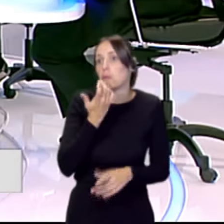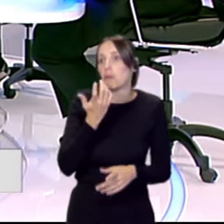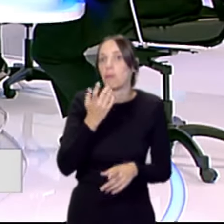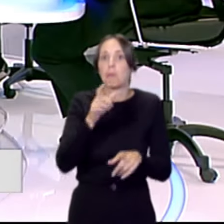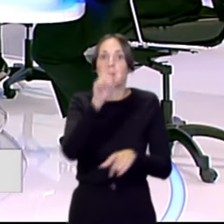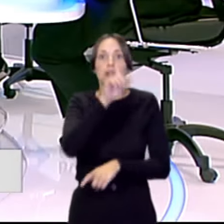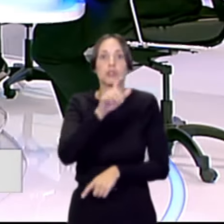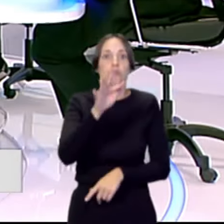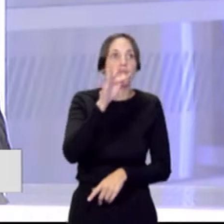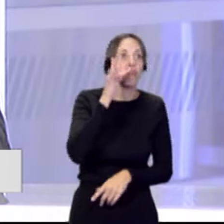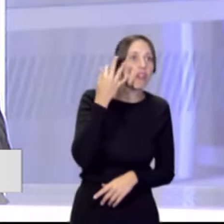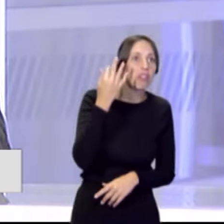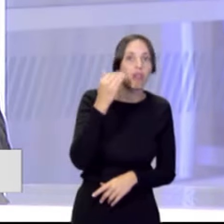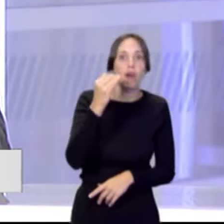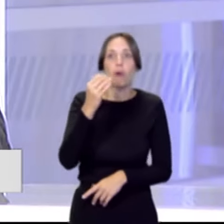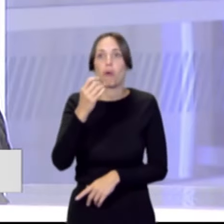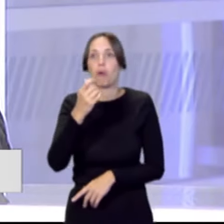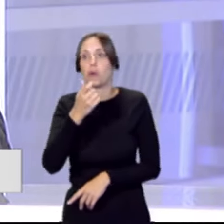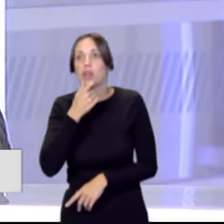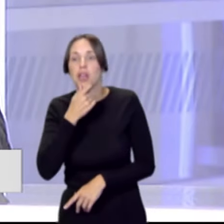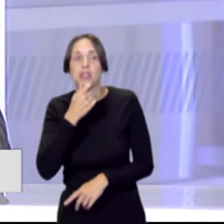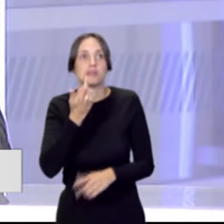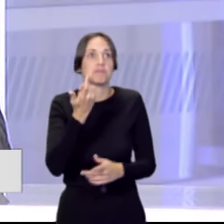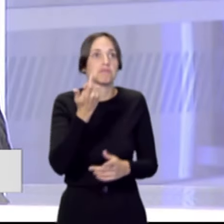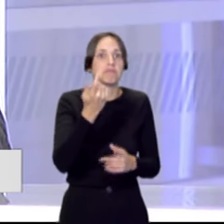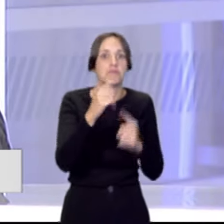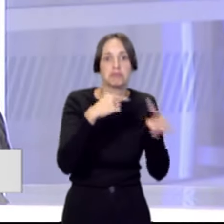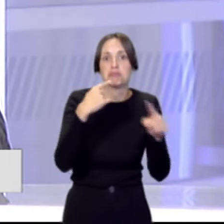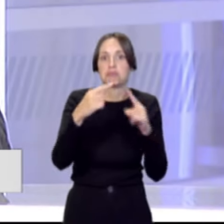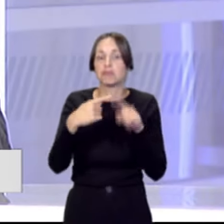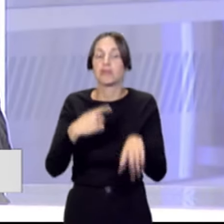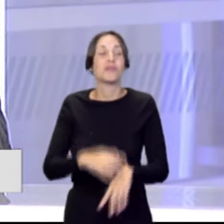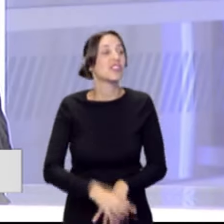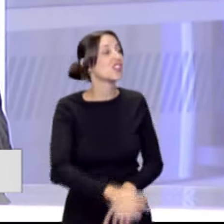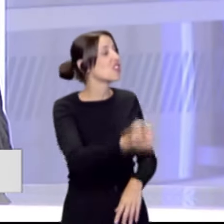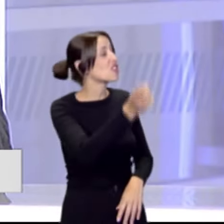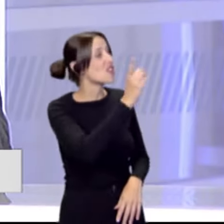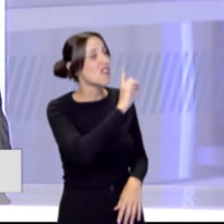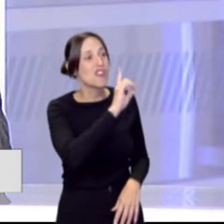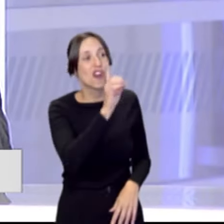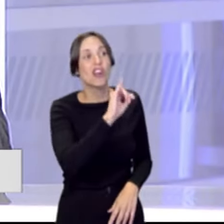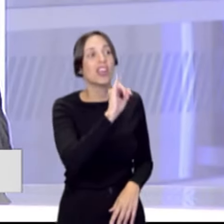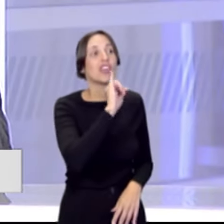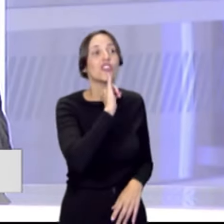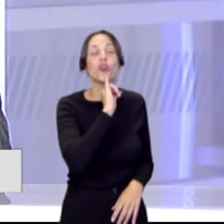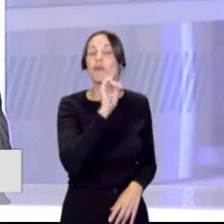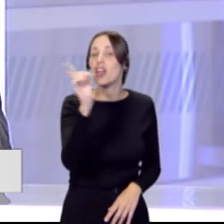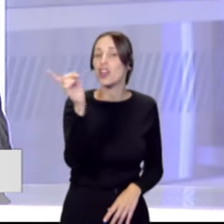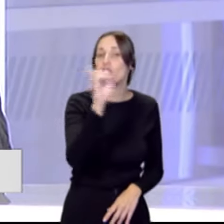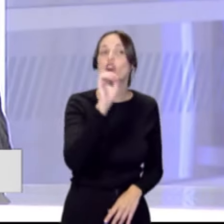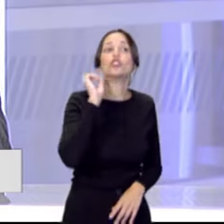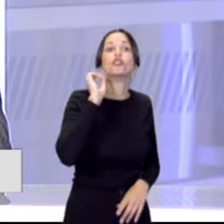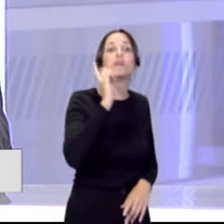Francia, etcétera, los extranjeros lo van a recibir en el idioma, digo yo. No, en el idioma no. Lo van a recibir solamente en inglés, porque por lo que le